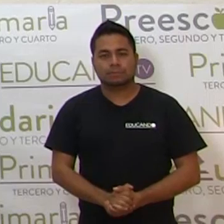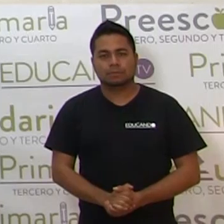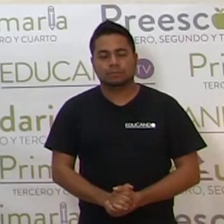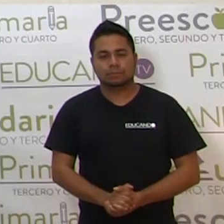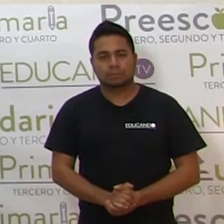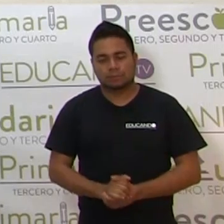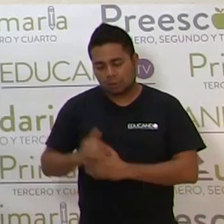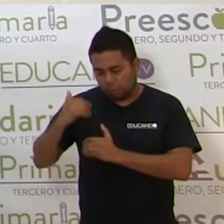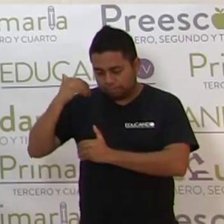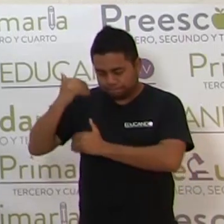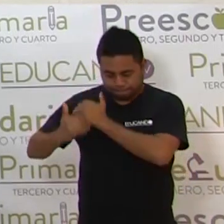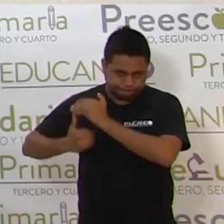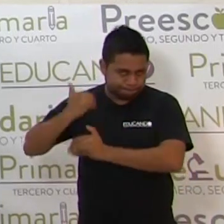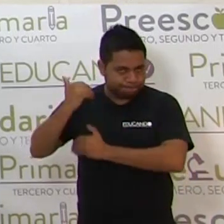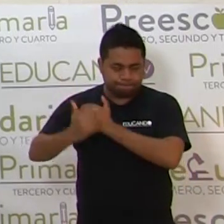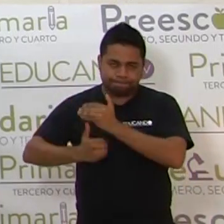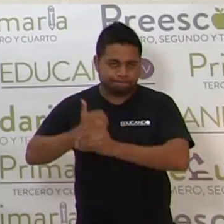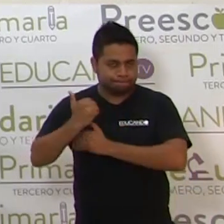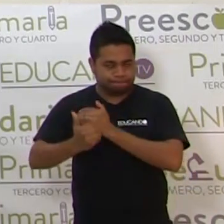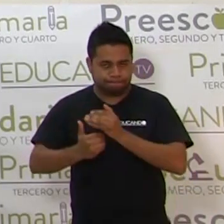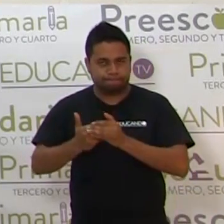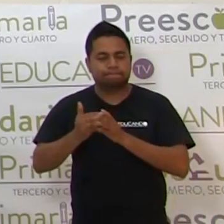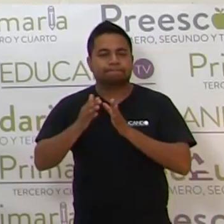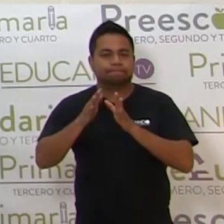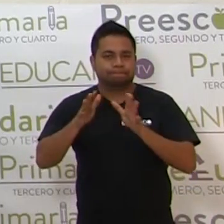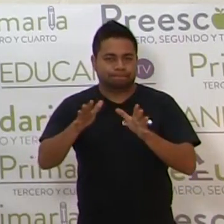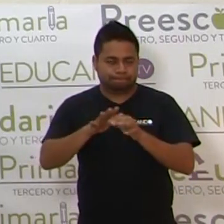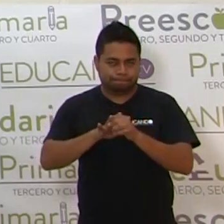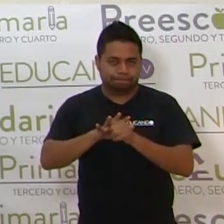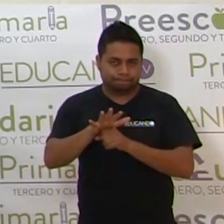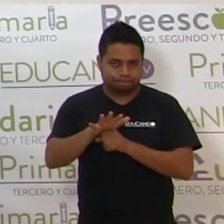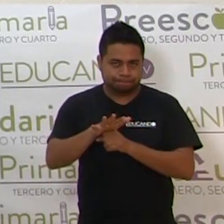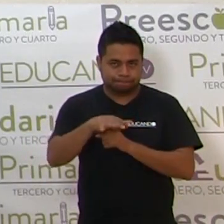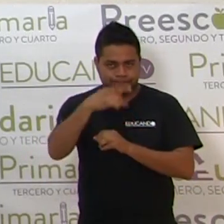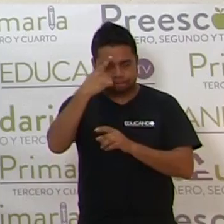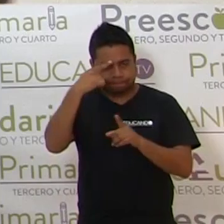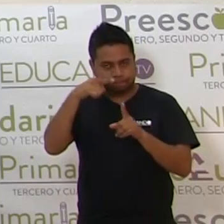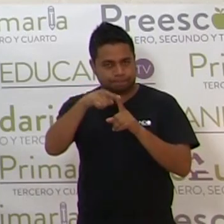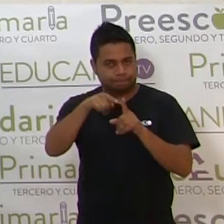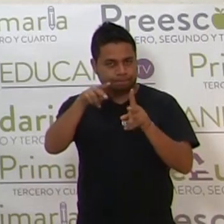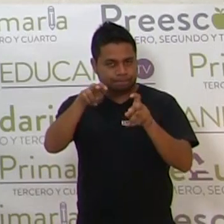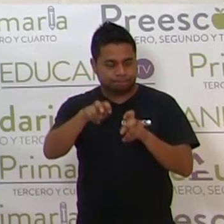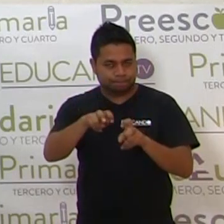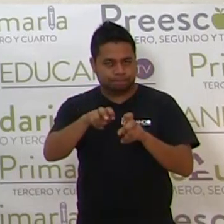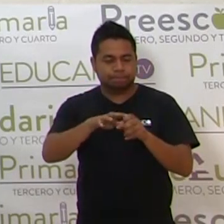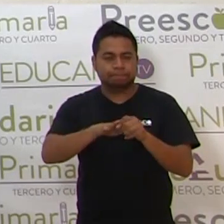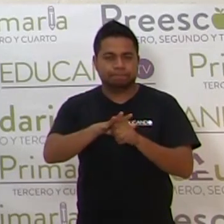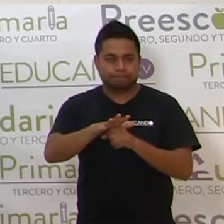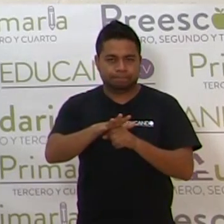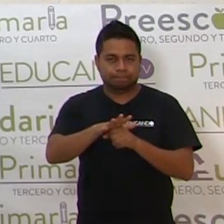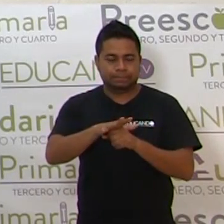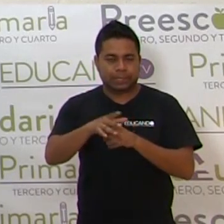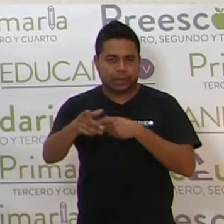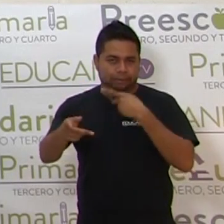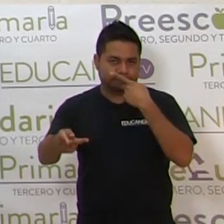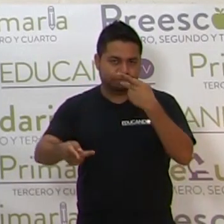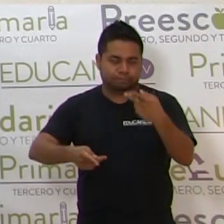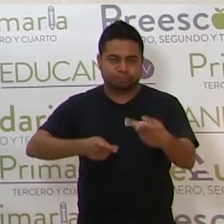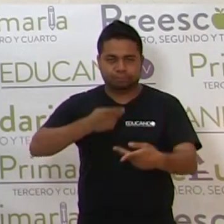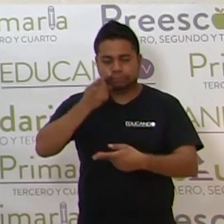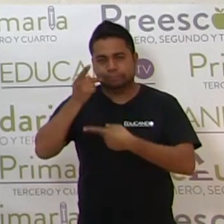Hemos venido trabajando a lo largo de todas estas sesiones lo referente a los poemas. En la sesión